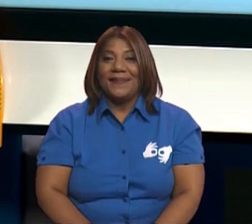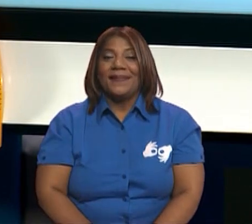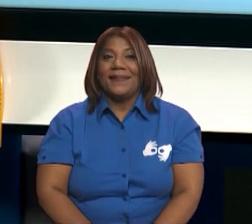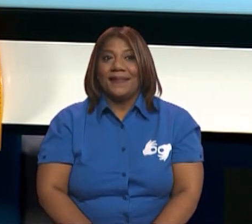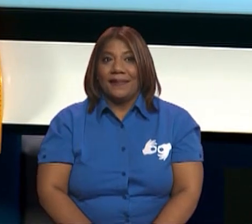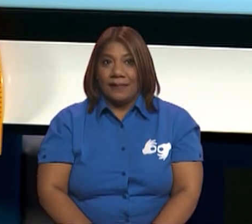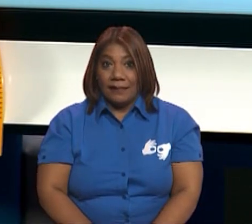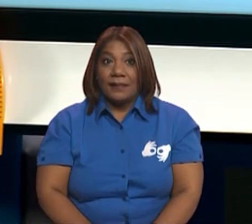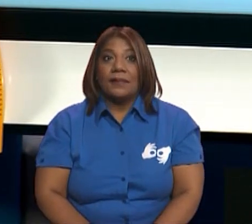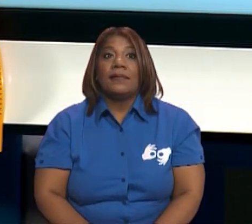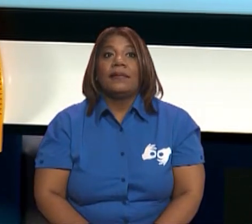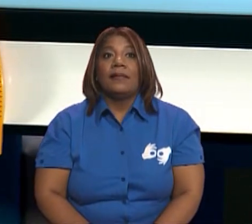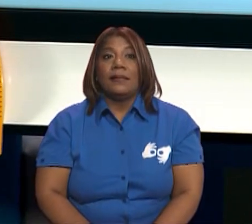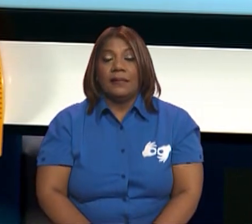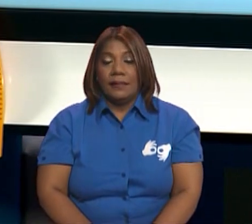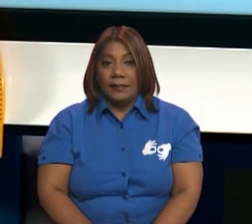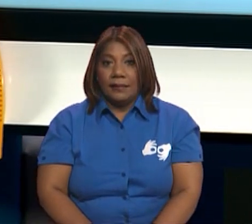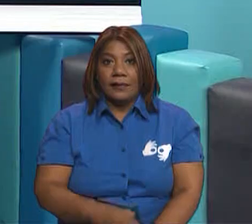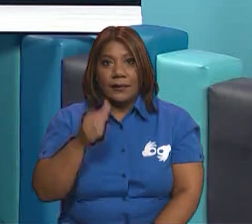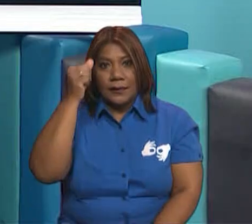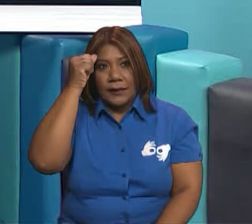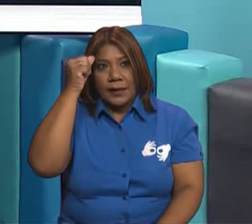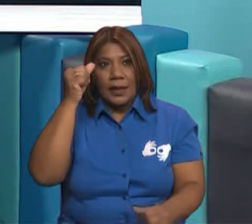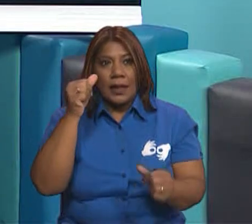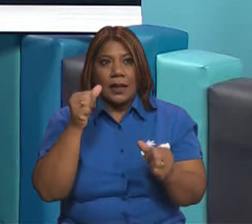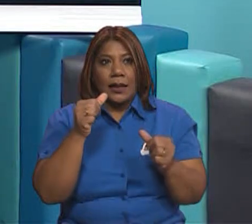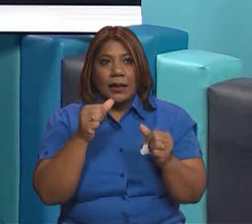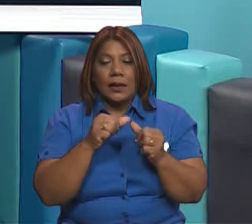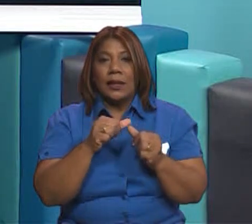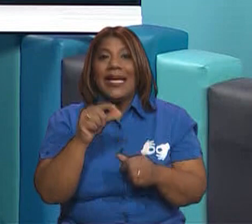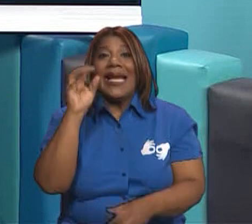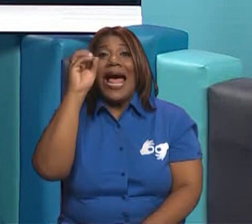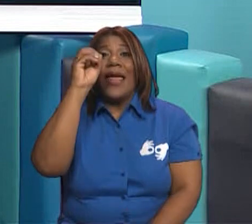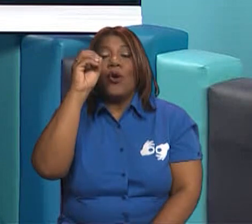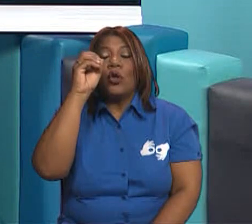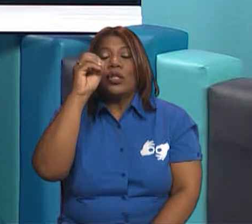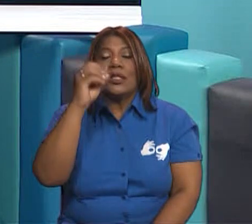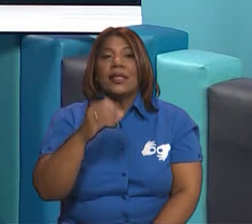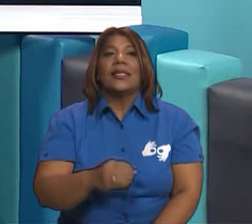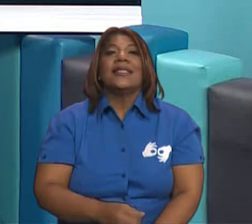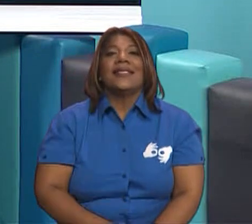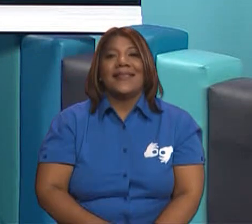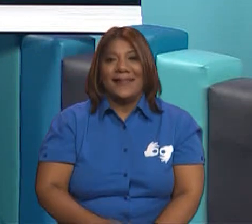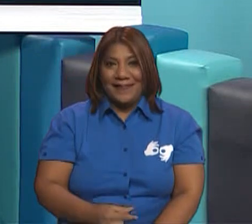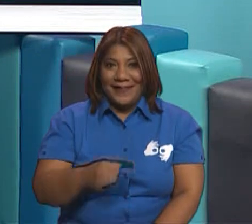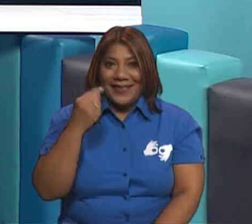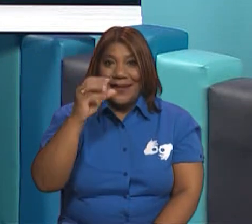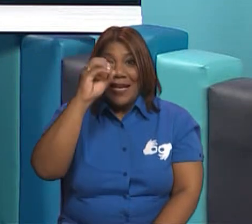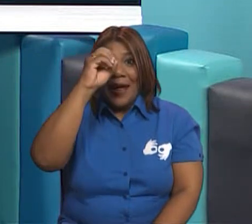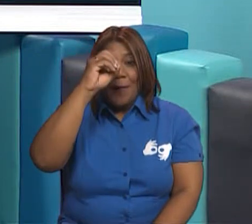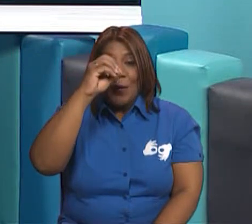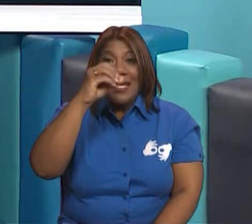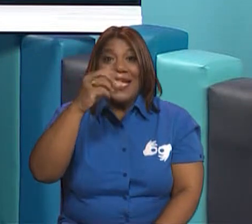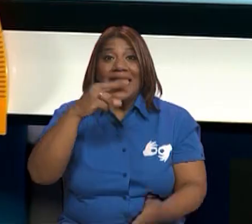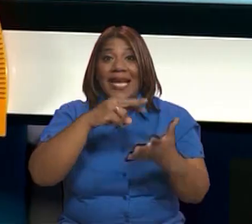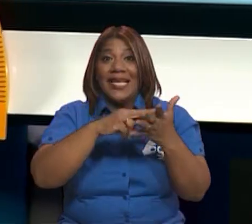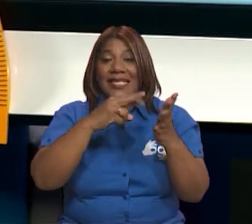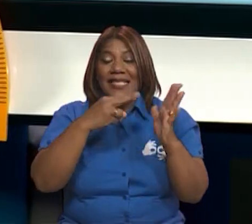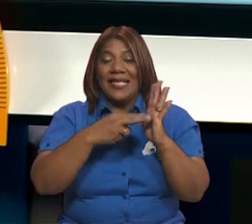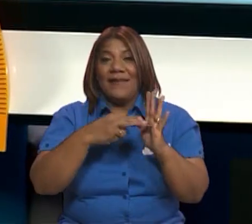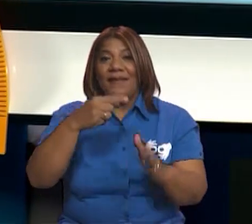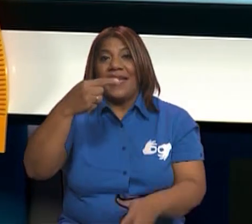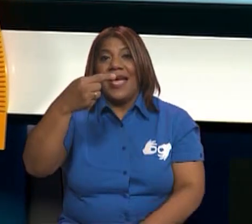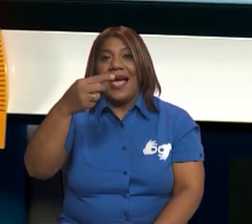90 solo. ¿Recuerdan qué le debemos colocar a la medida? Exacto, grado. Entonces sería que mi pantalla